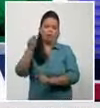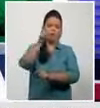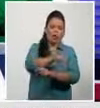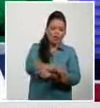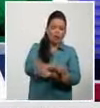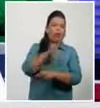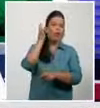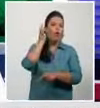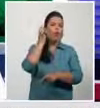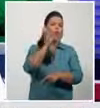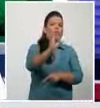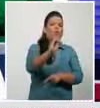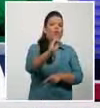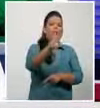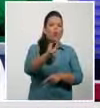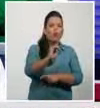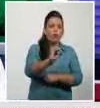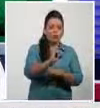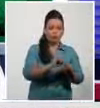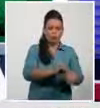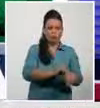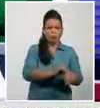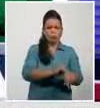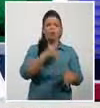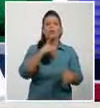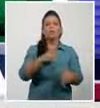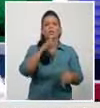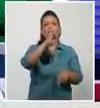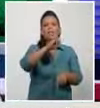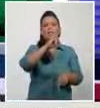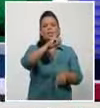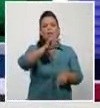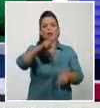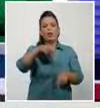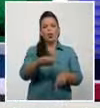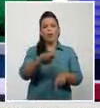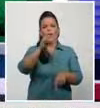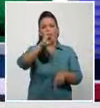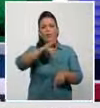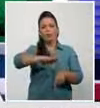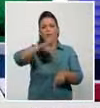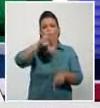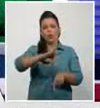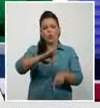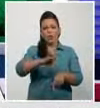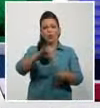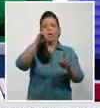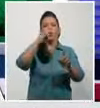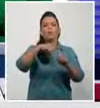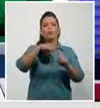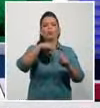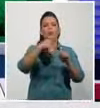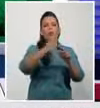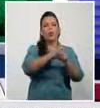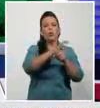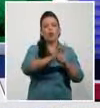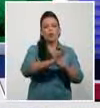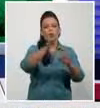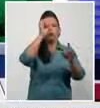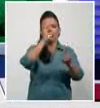el 76,7% de los casos diagnosticados del 15 de noviembre a la fecha están relacionados